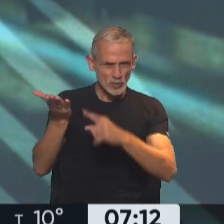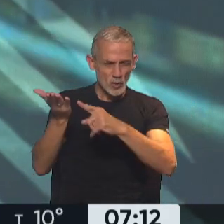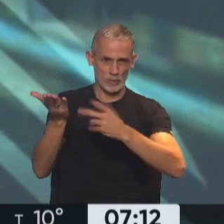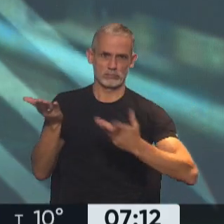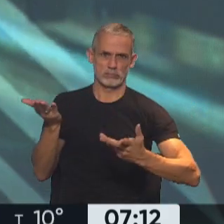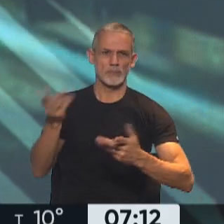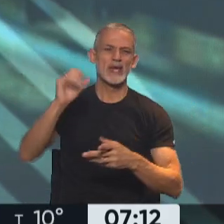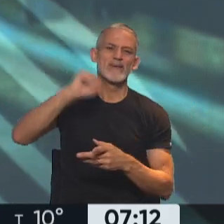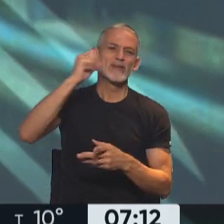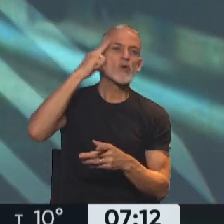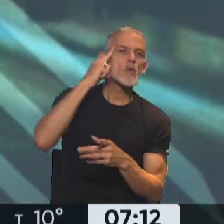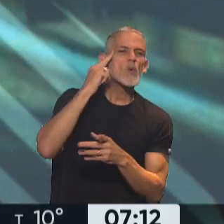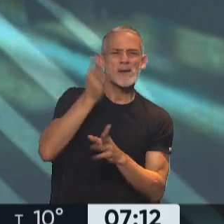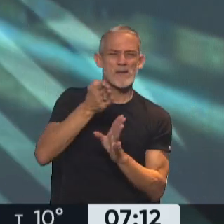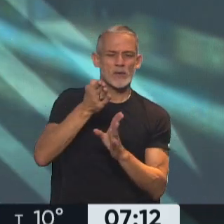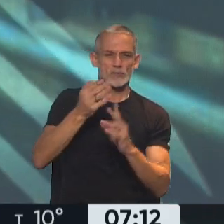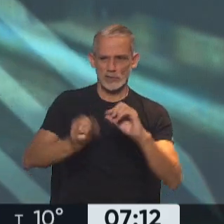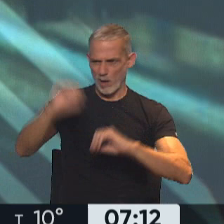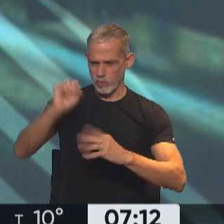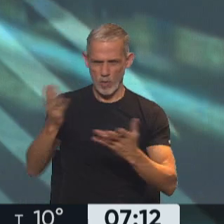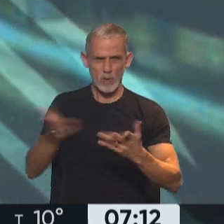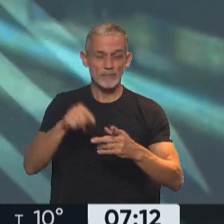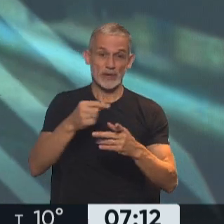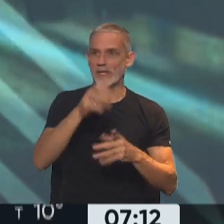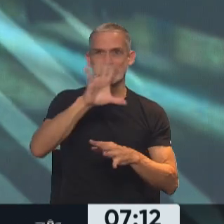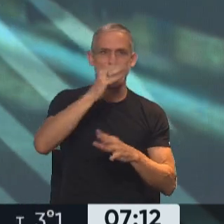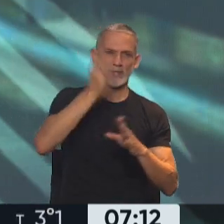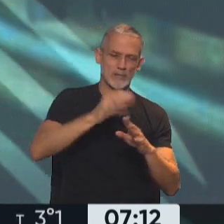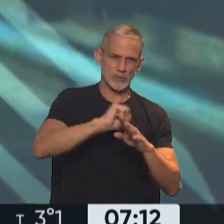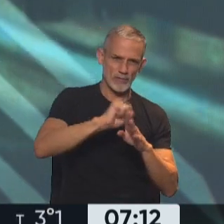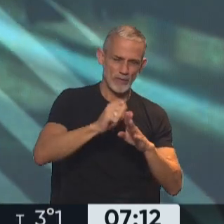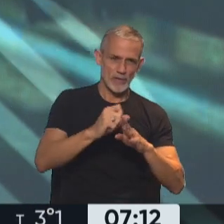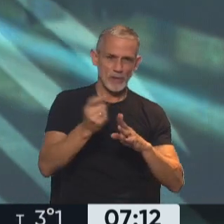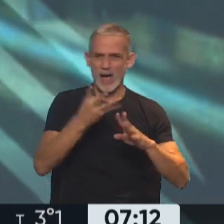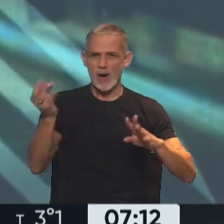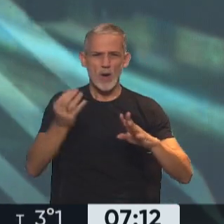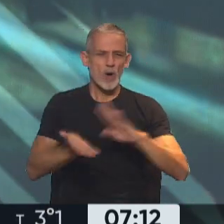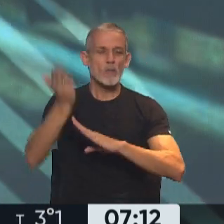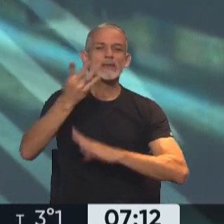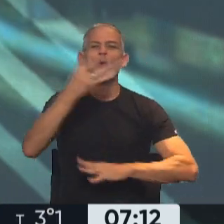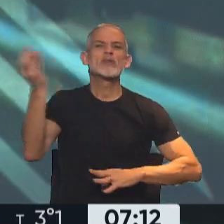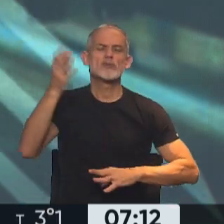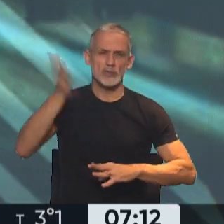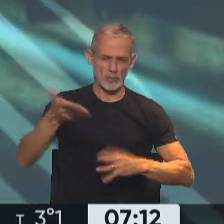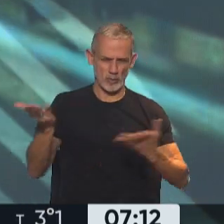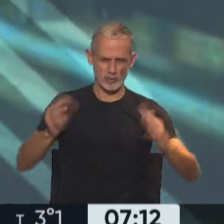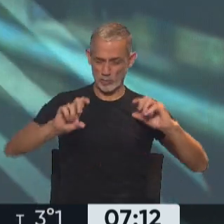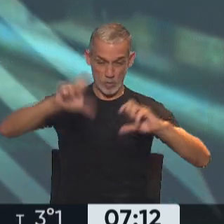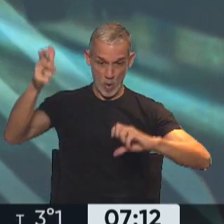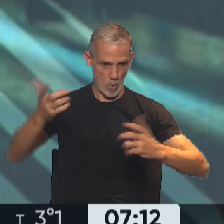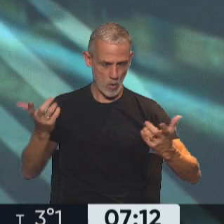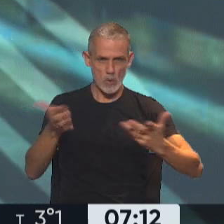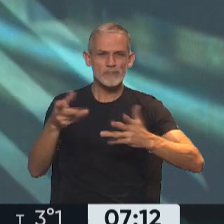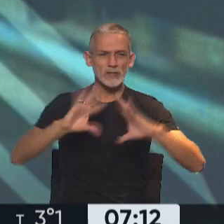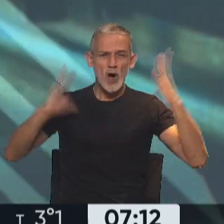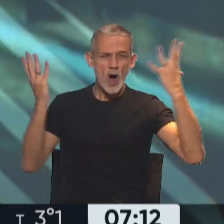contra una inflación del 9%. Es como que acá, contra una inflación del 50%, aumenten 400%, digamos, el cuádruple. Entonces, las tarifas